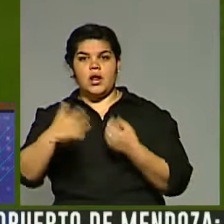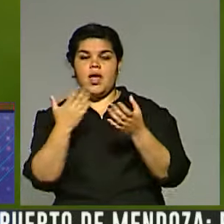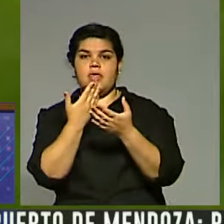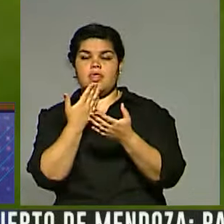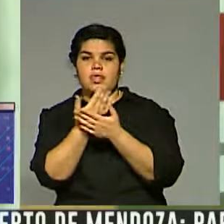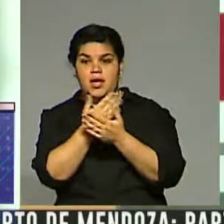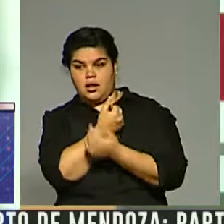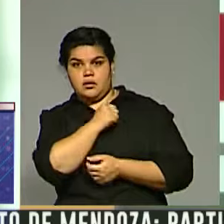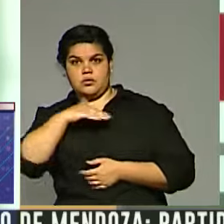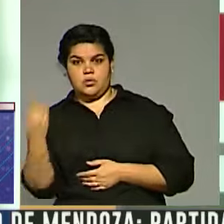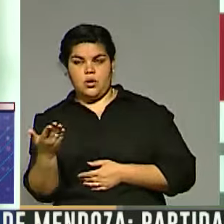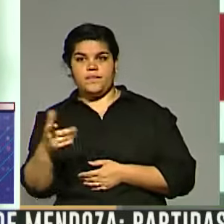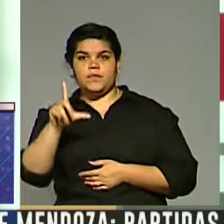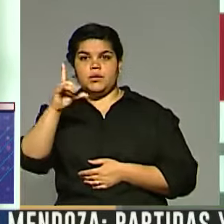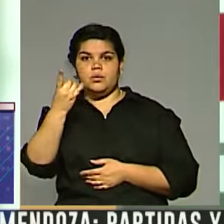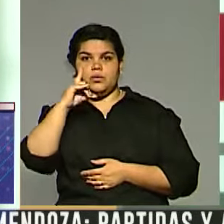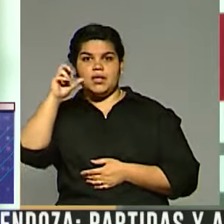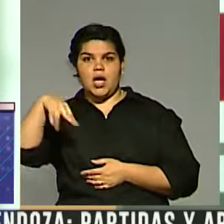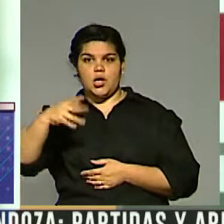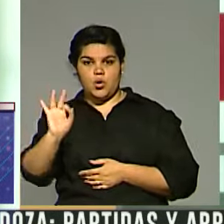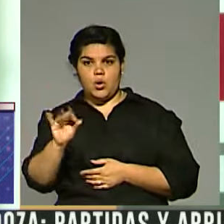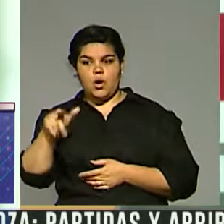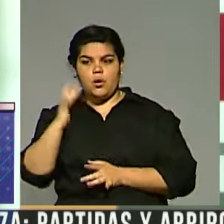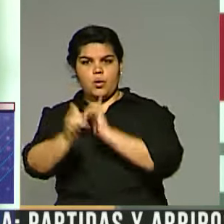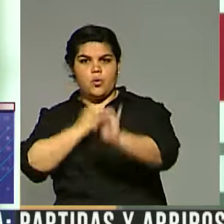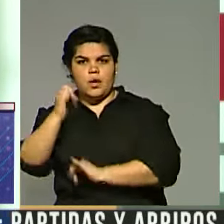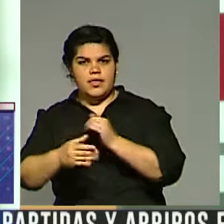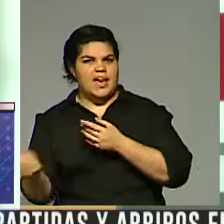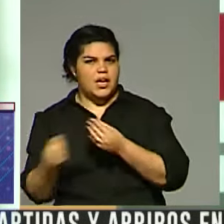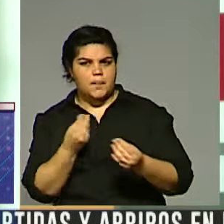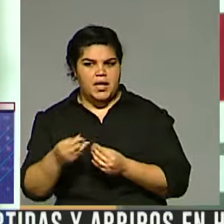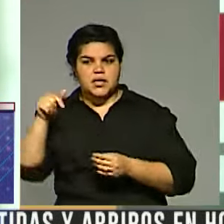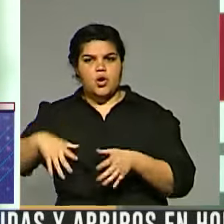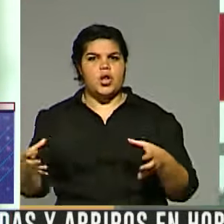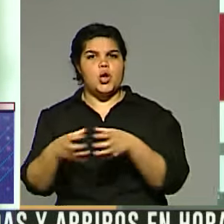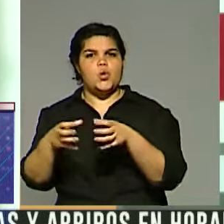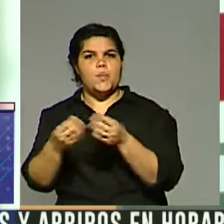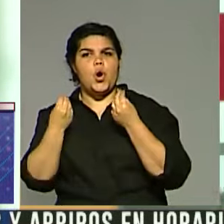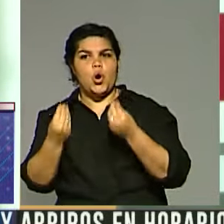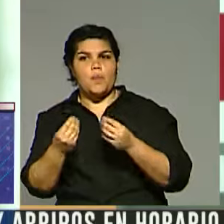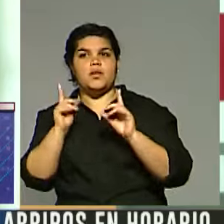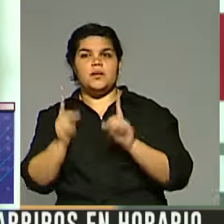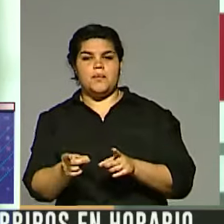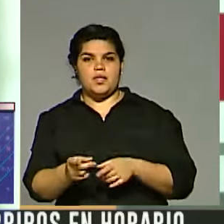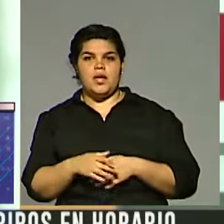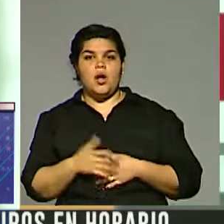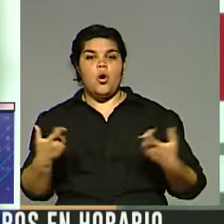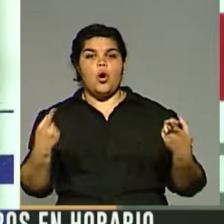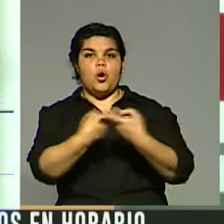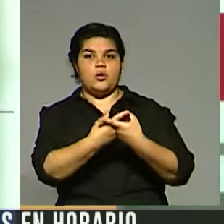titular del equipo, Luciano Becassi, que hablaba del equipo, de la situación en la cual atraviesan actualmente y de Defensa y Justicia, su próximo